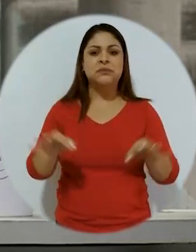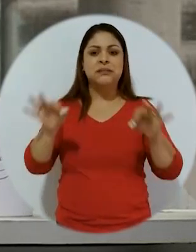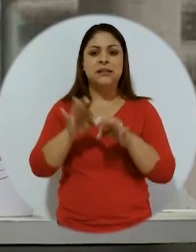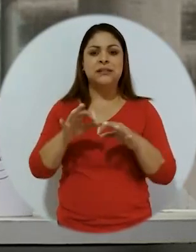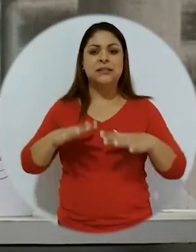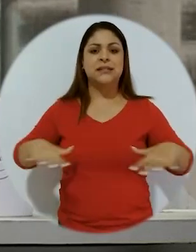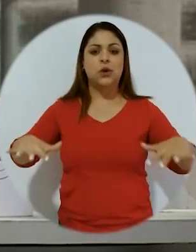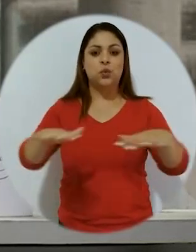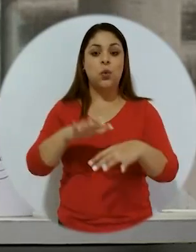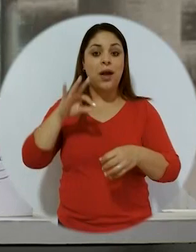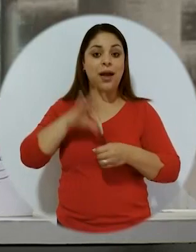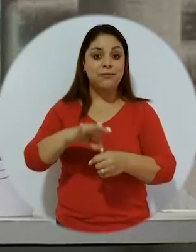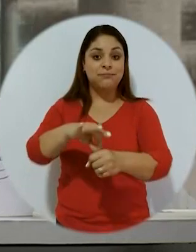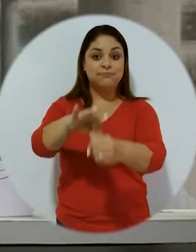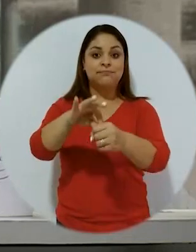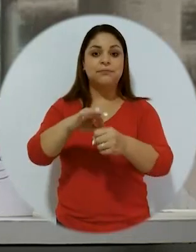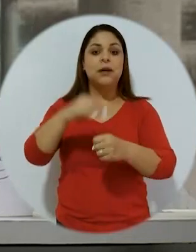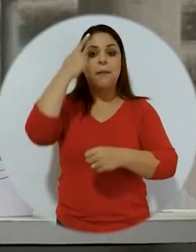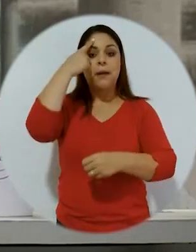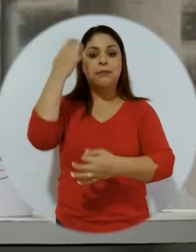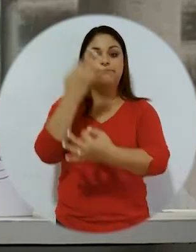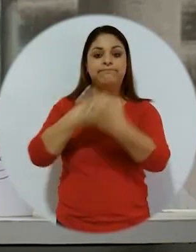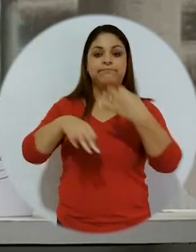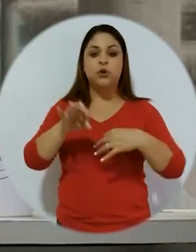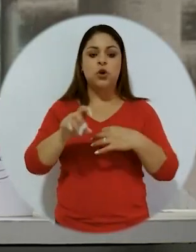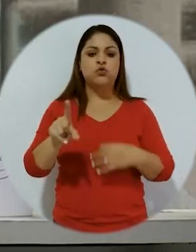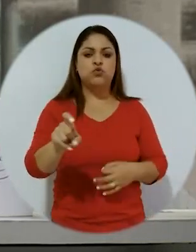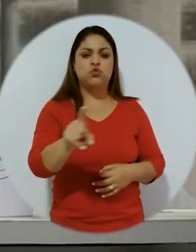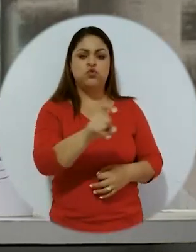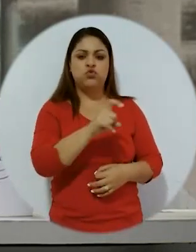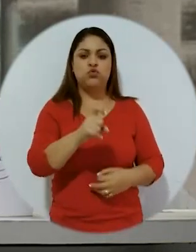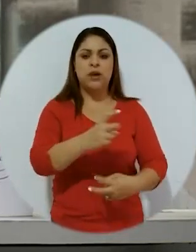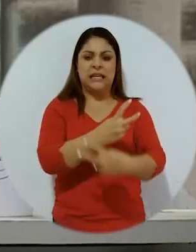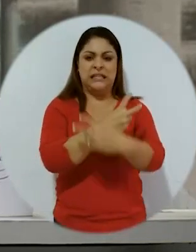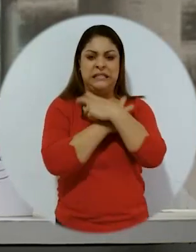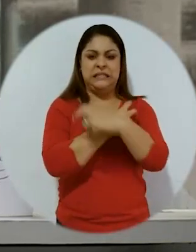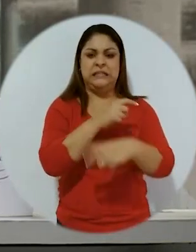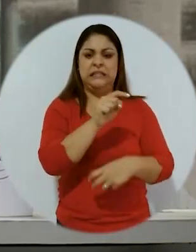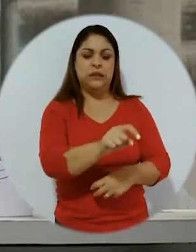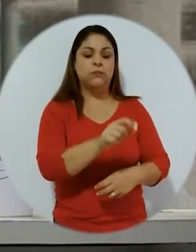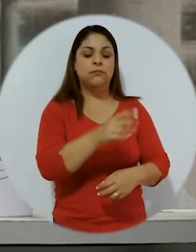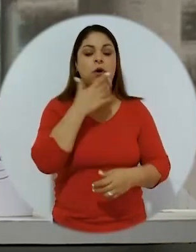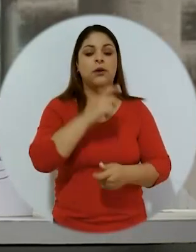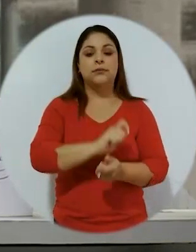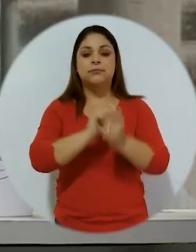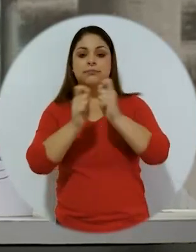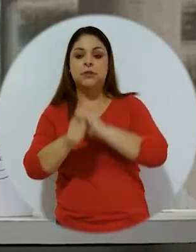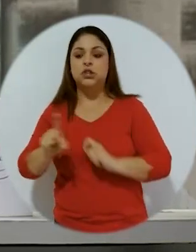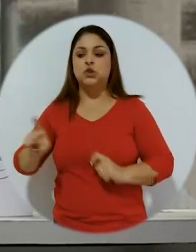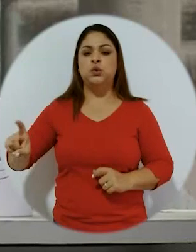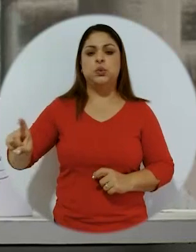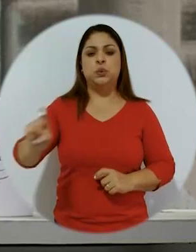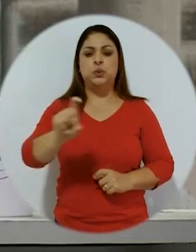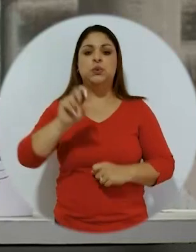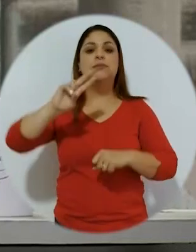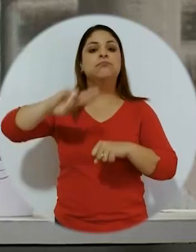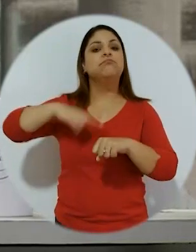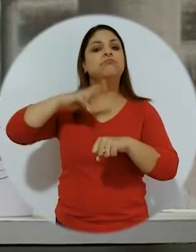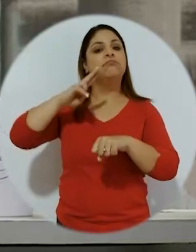agrícola, por ejemplo, para sustituir lo que son los fertilizantes que son químicos por fertilizantes que